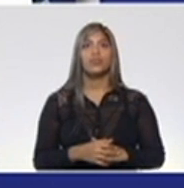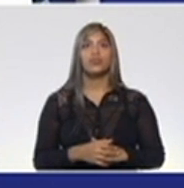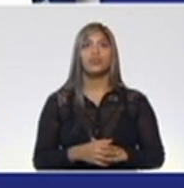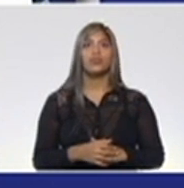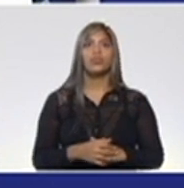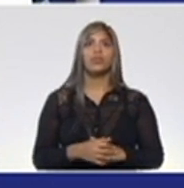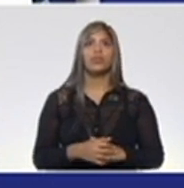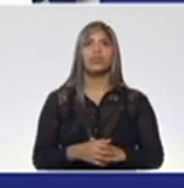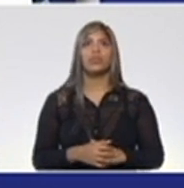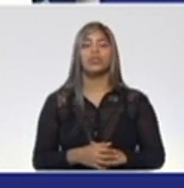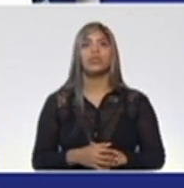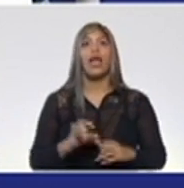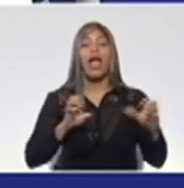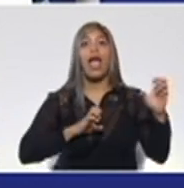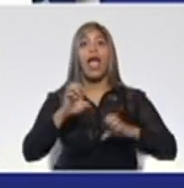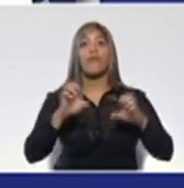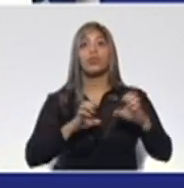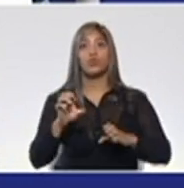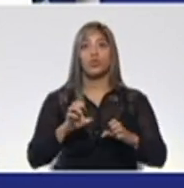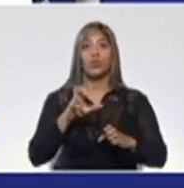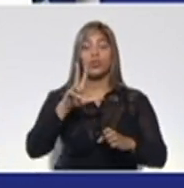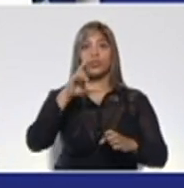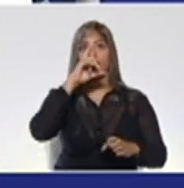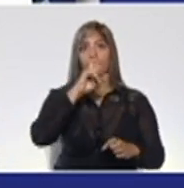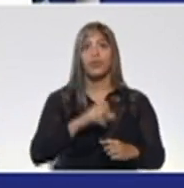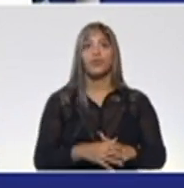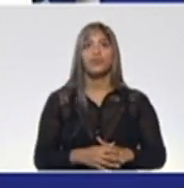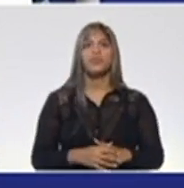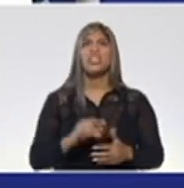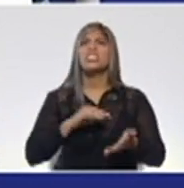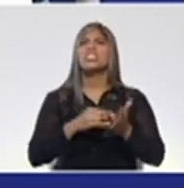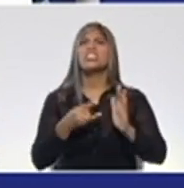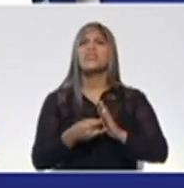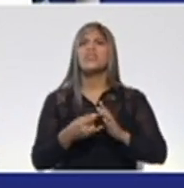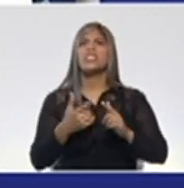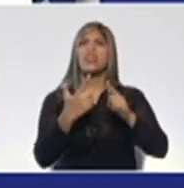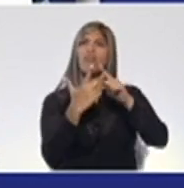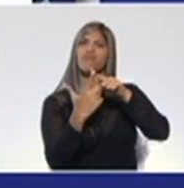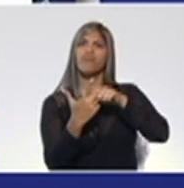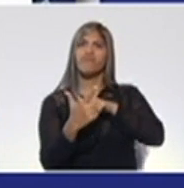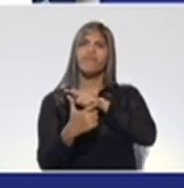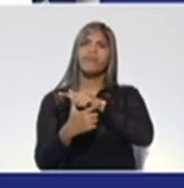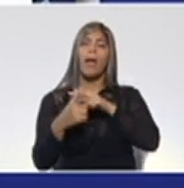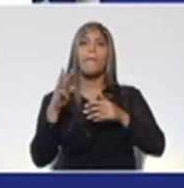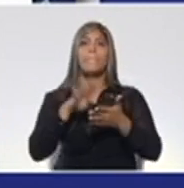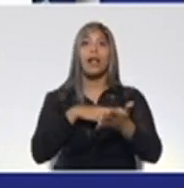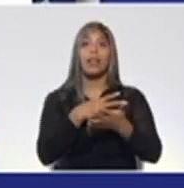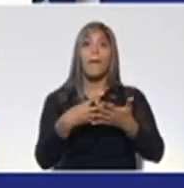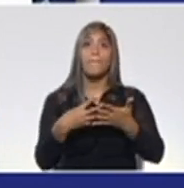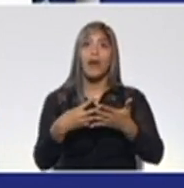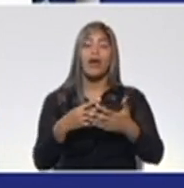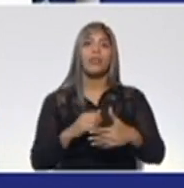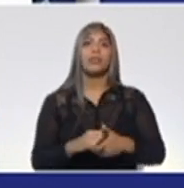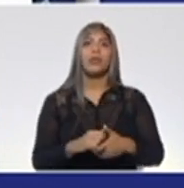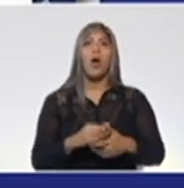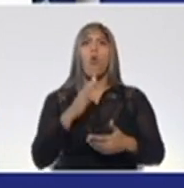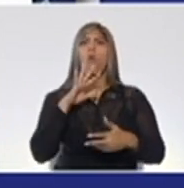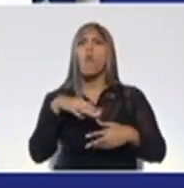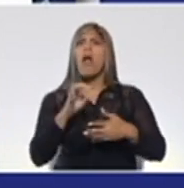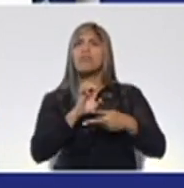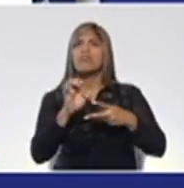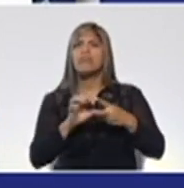a las actividades evaluativas para tercer año, que es un radical en matemática. ¿Cuáles son los elementos de un